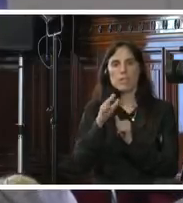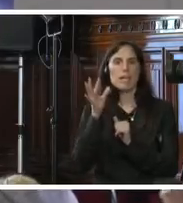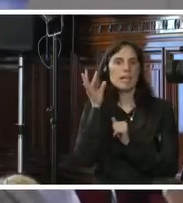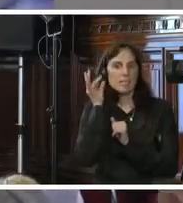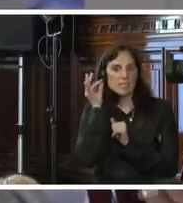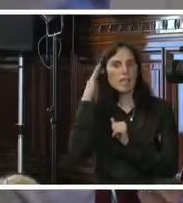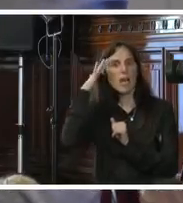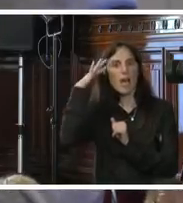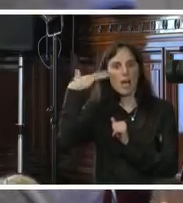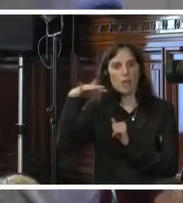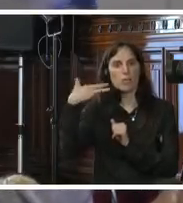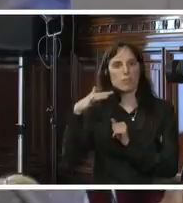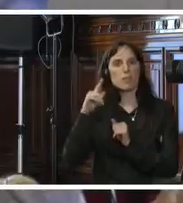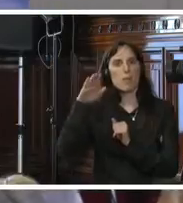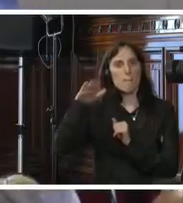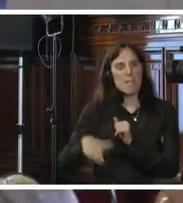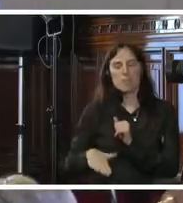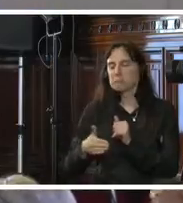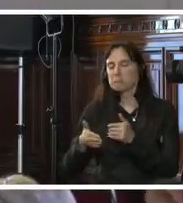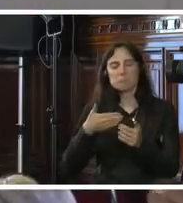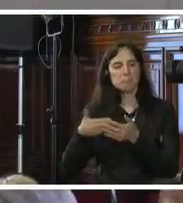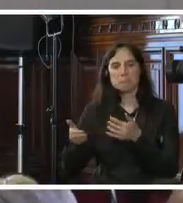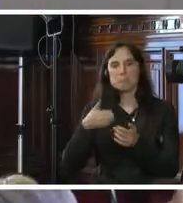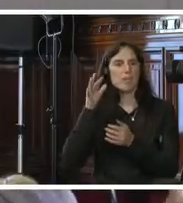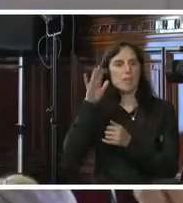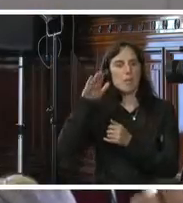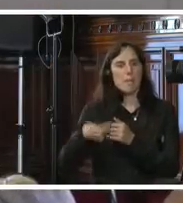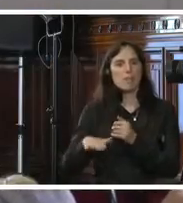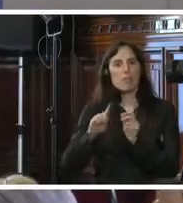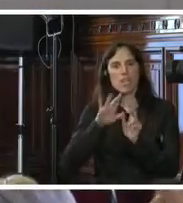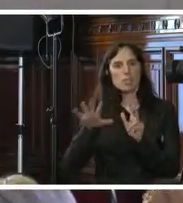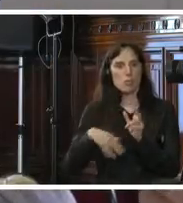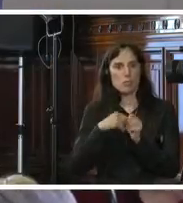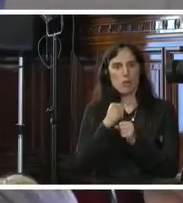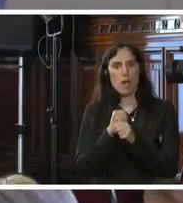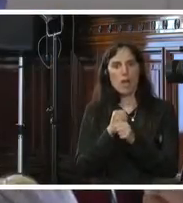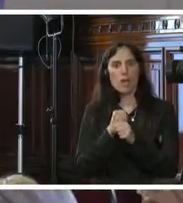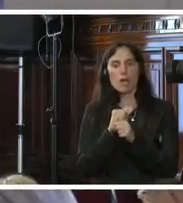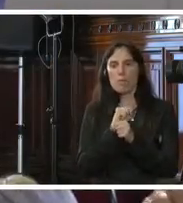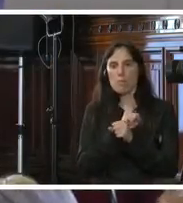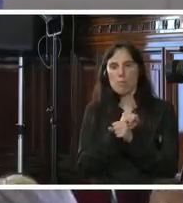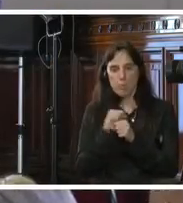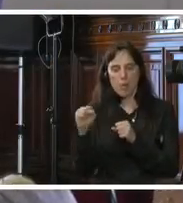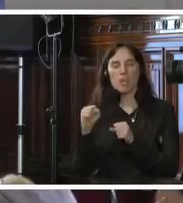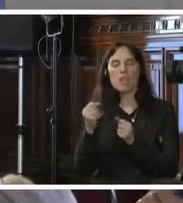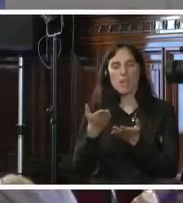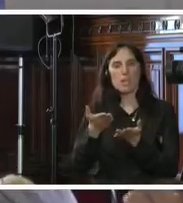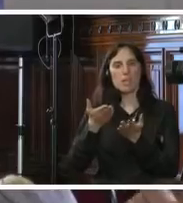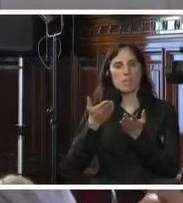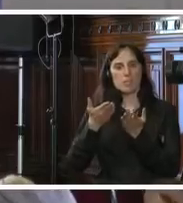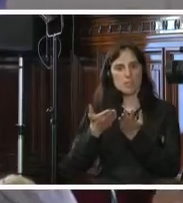chicas adolescentes menores, cualquier niña menor de 18 puede